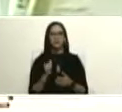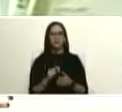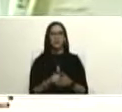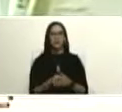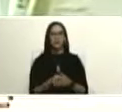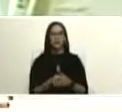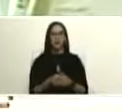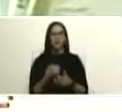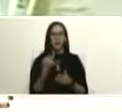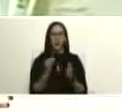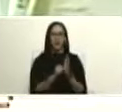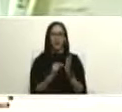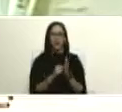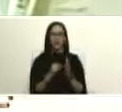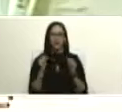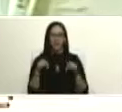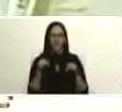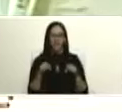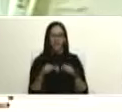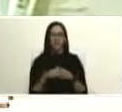¿Cuántos minutos queda Guamita de aquí?